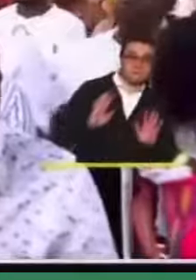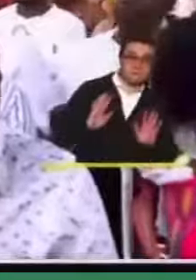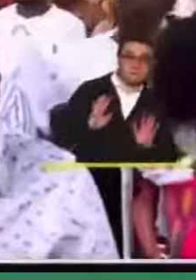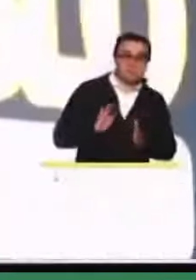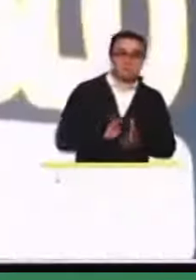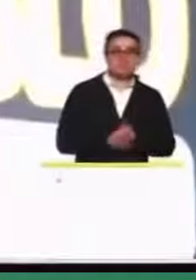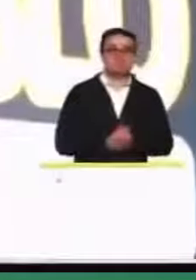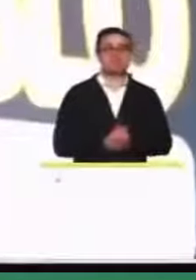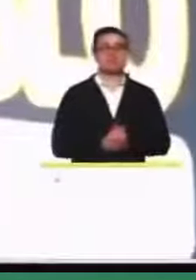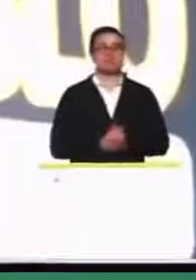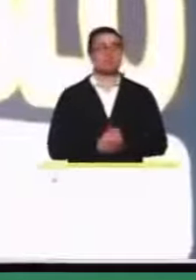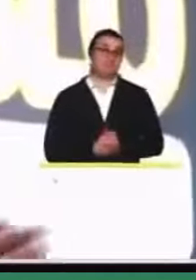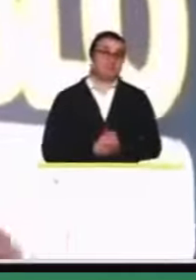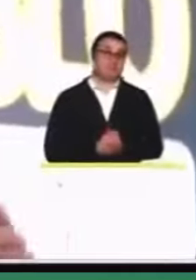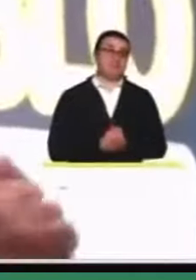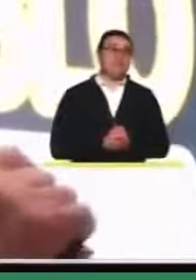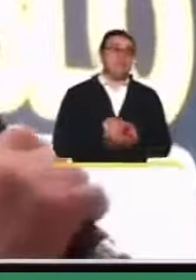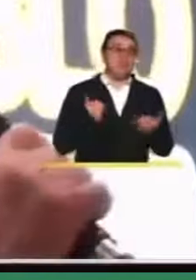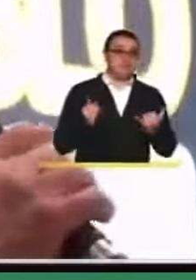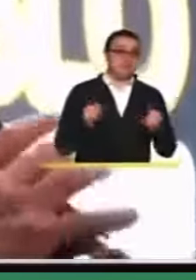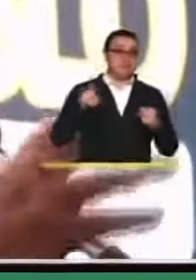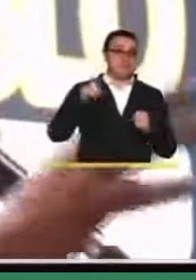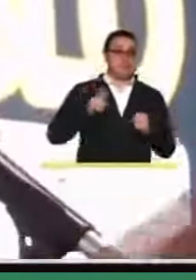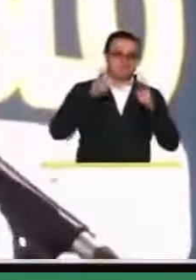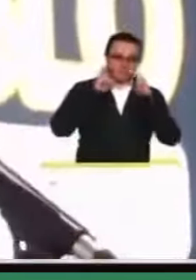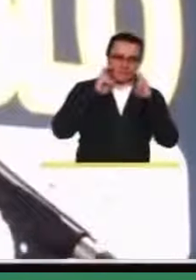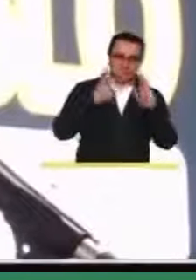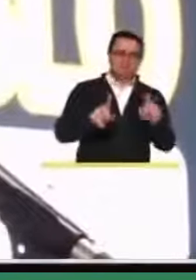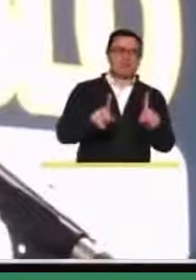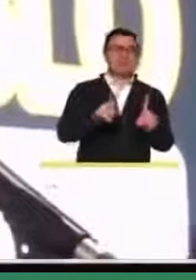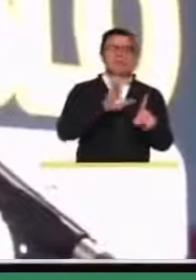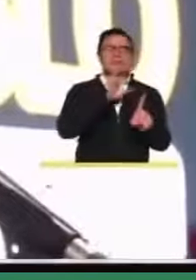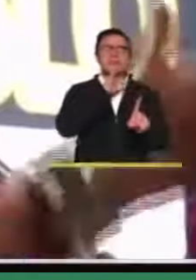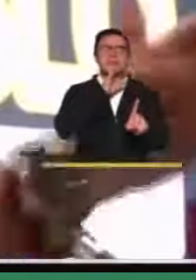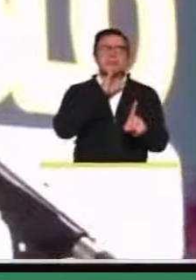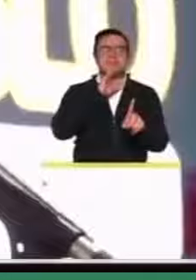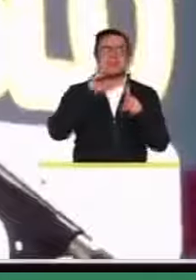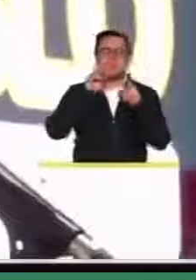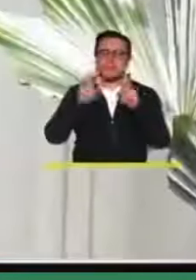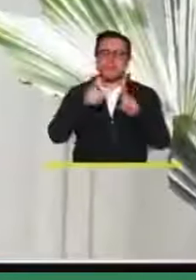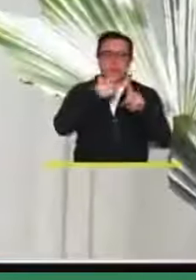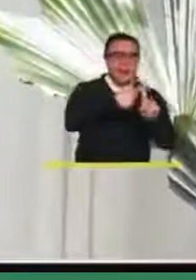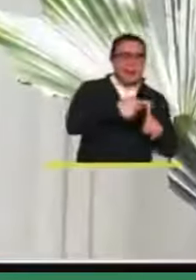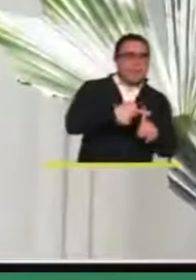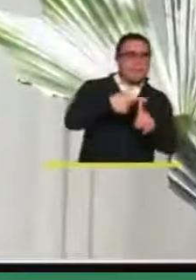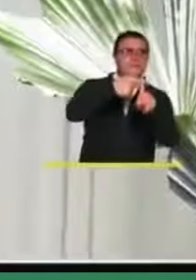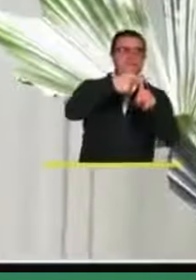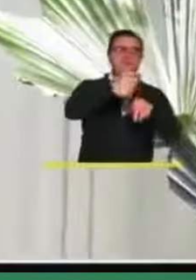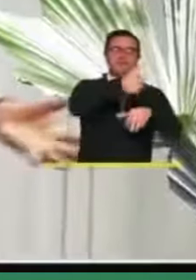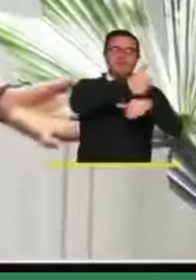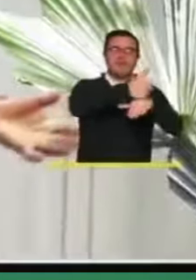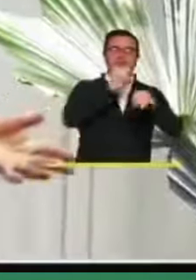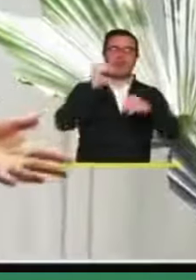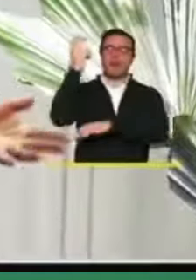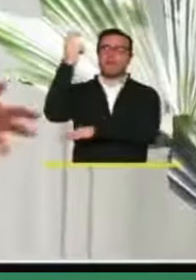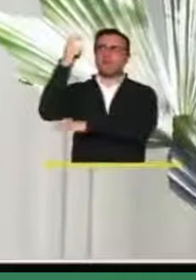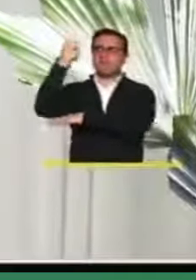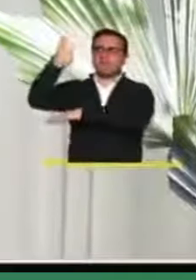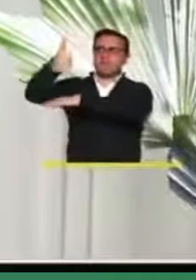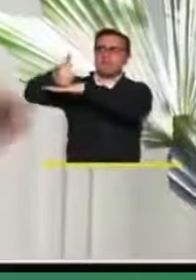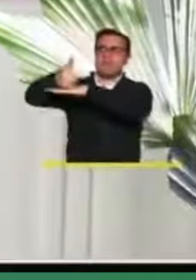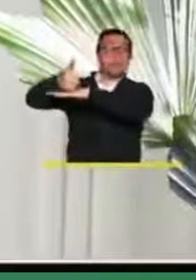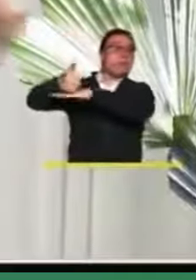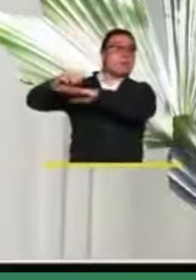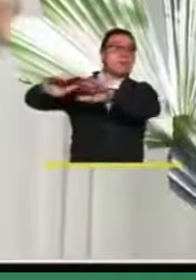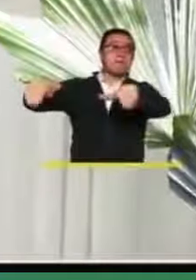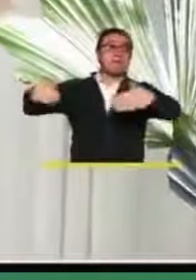Ahora habría que investigar, pero ¿quién investiga estas cosas? ¿La procuradora? ¿El fiscal? Ahí sí no aparecen,